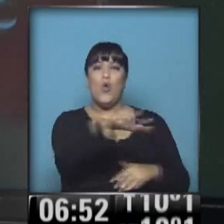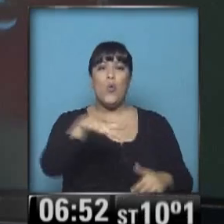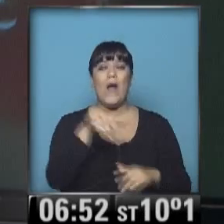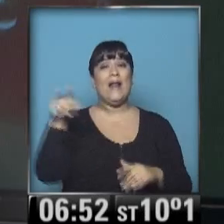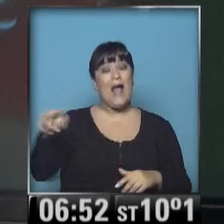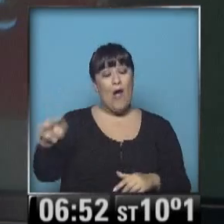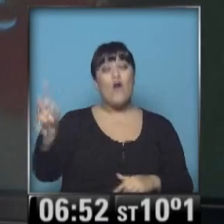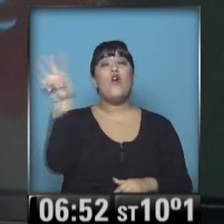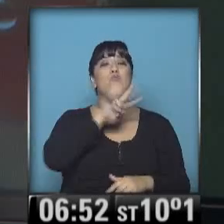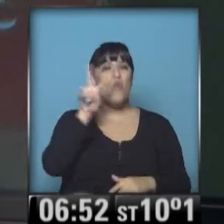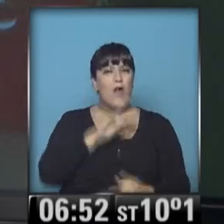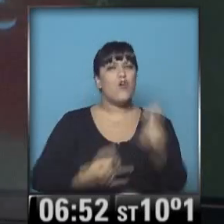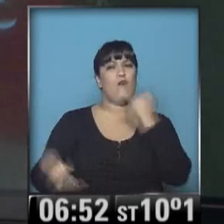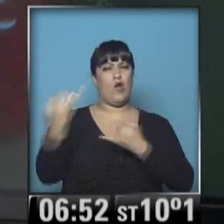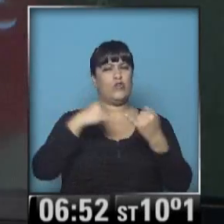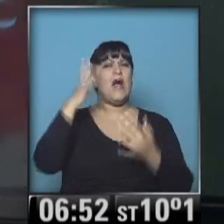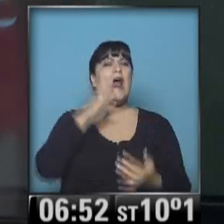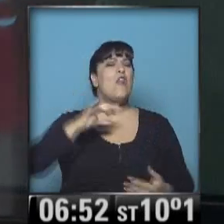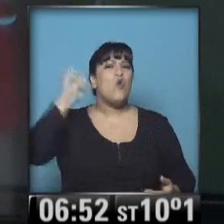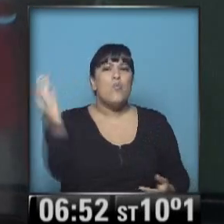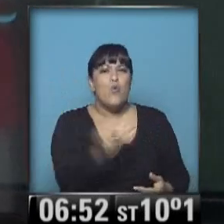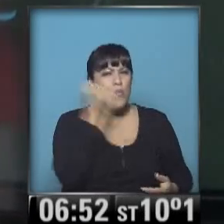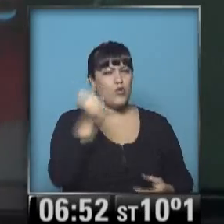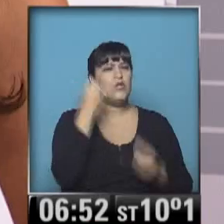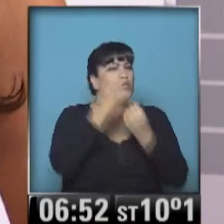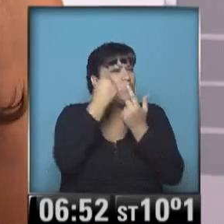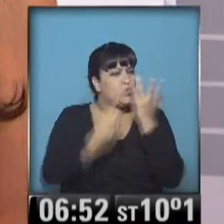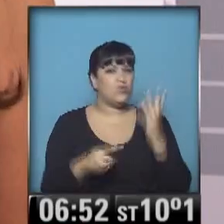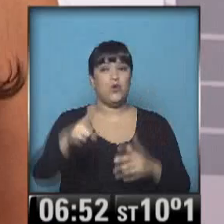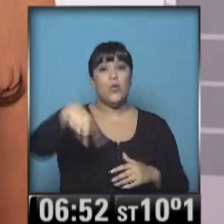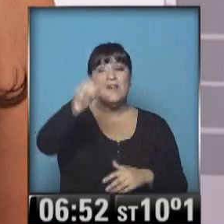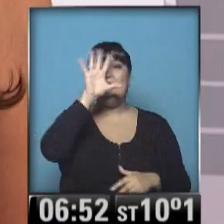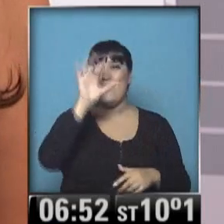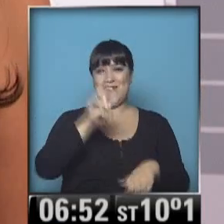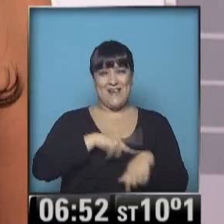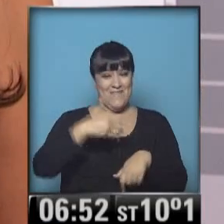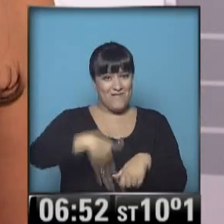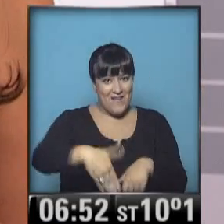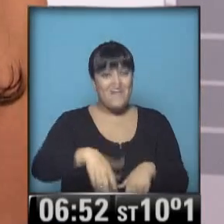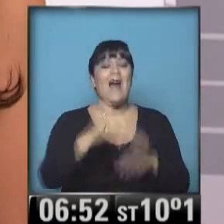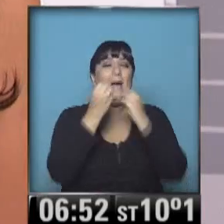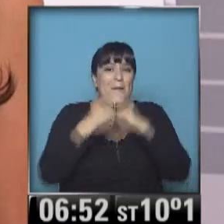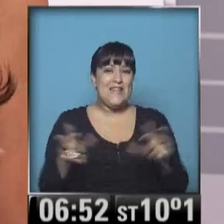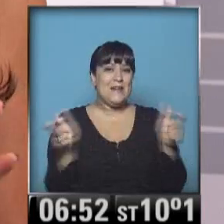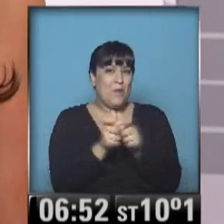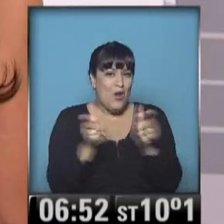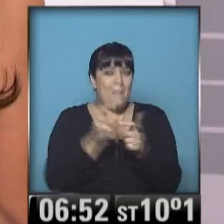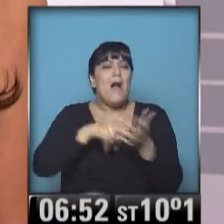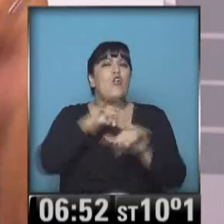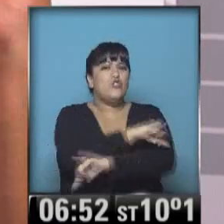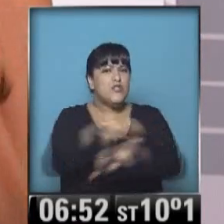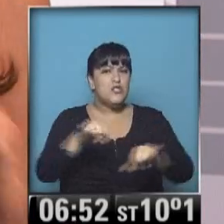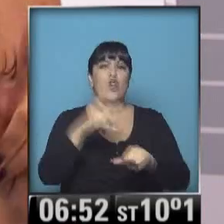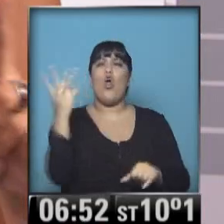Lourdes tiene algo muy importante que contarnos, pero mucho, ¿eh? Sí, recuerden que en minutos nada más comienza Visión 7 Mañana con toda la